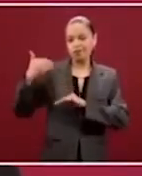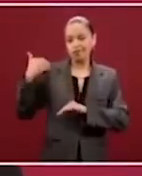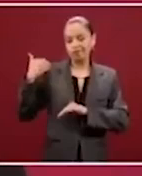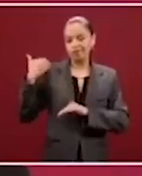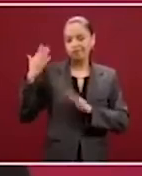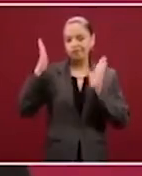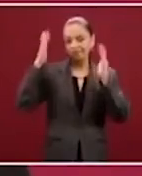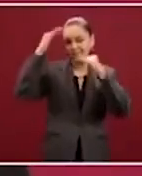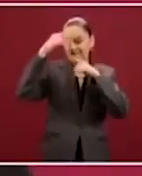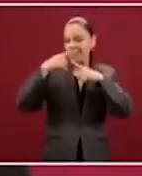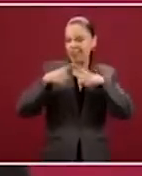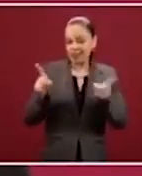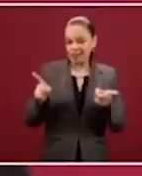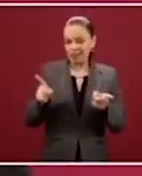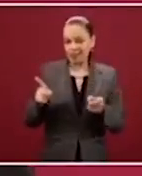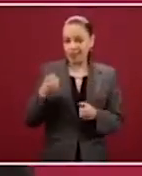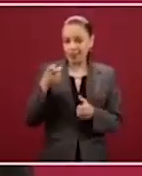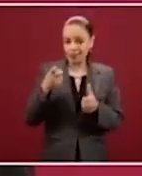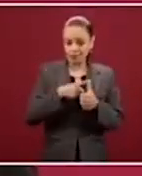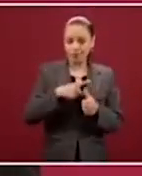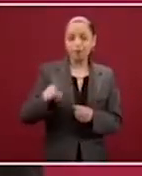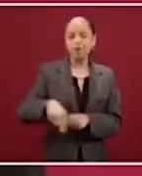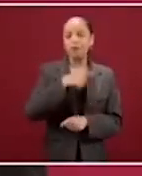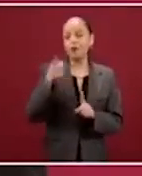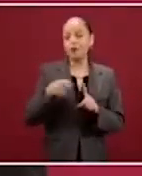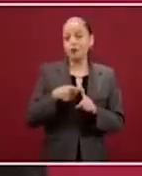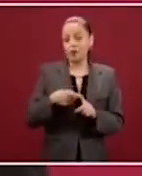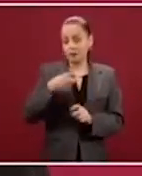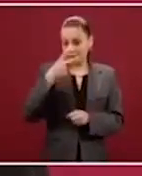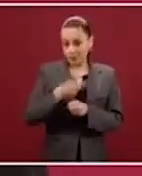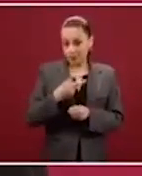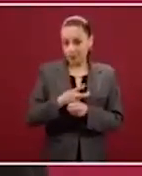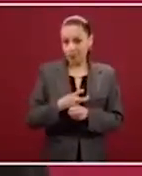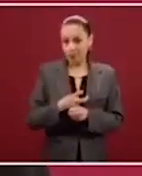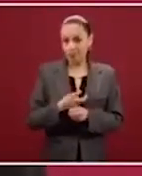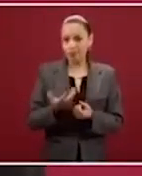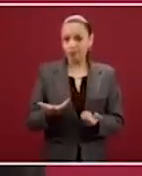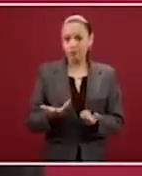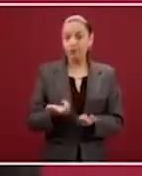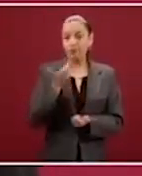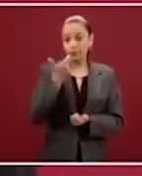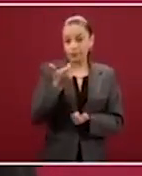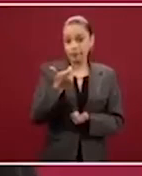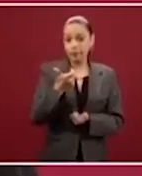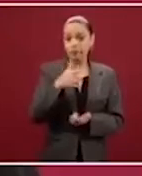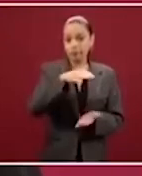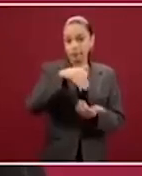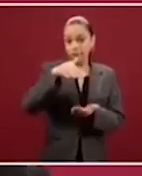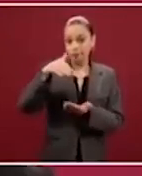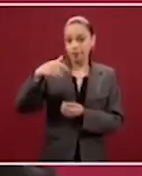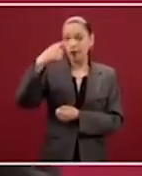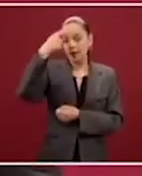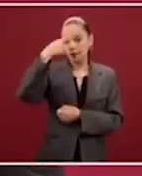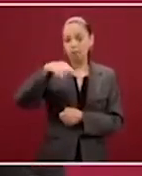Primero eso. Y segundo, que vamos a obtener recursos para una causa